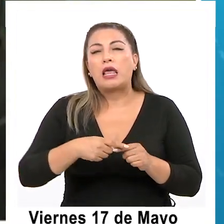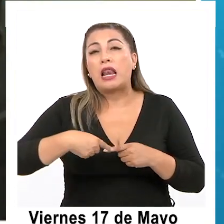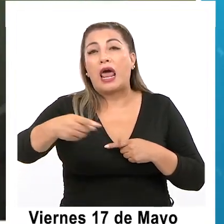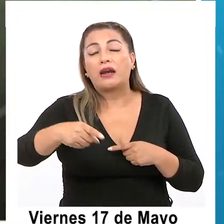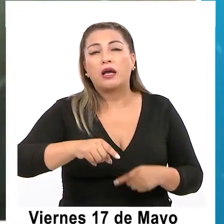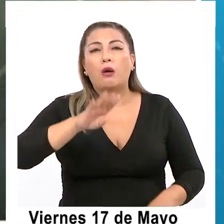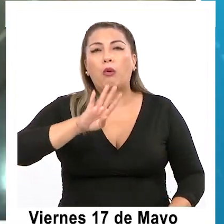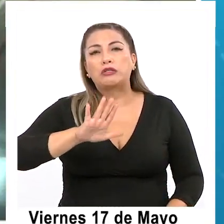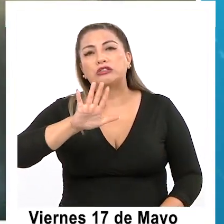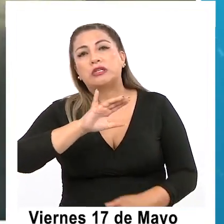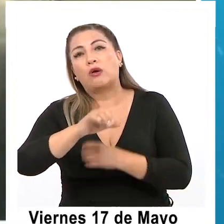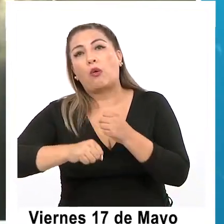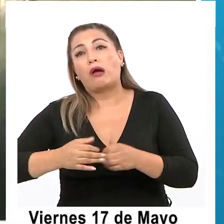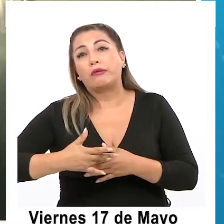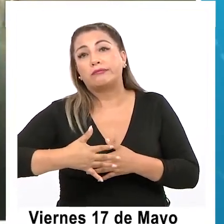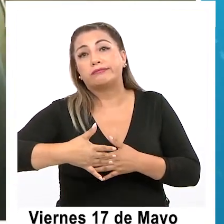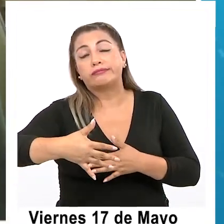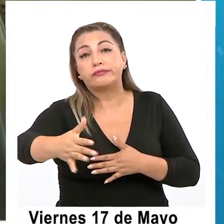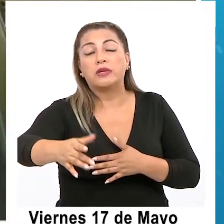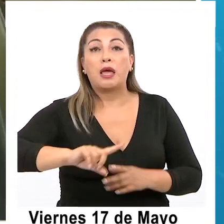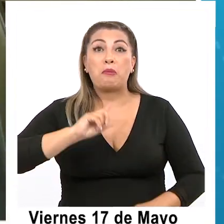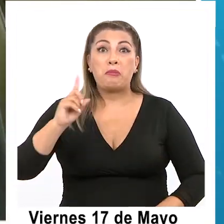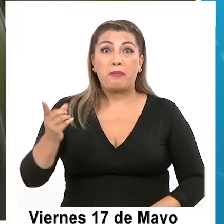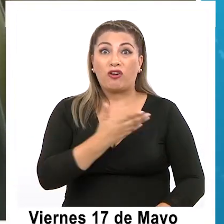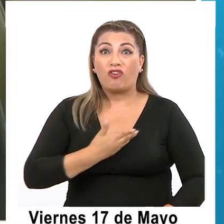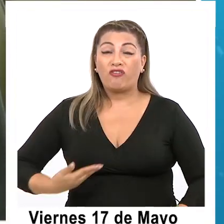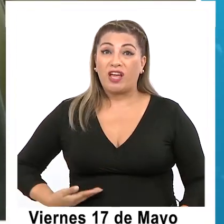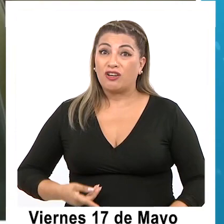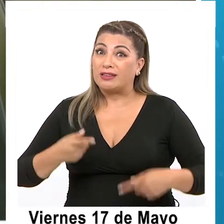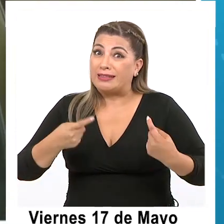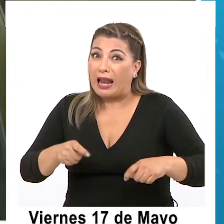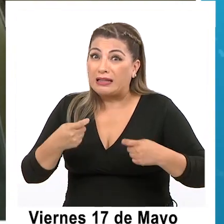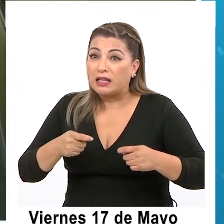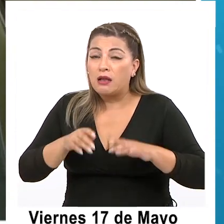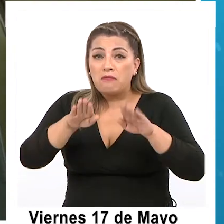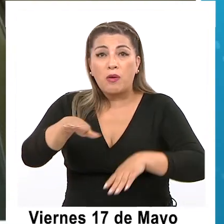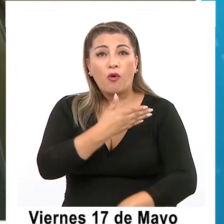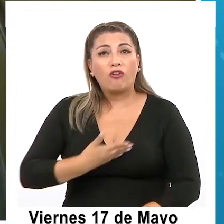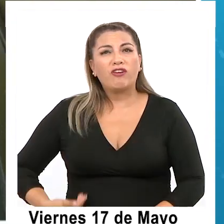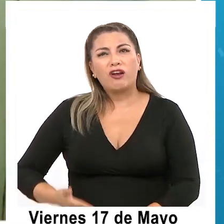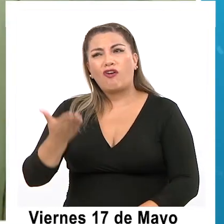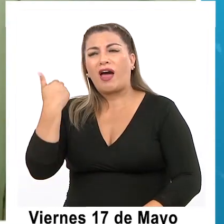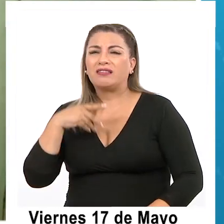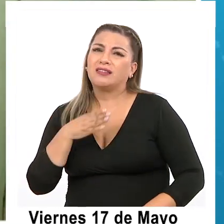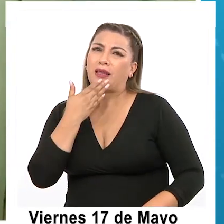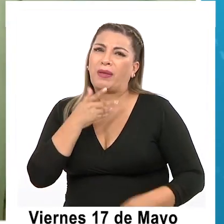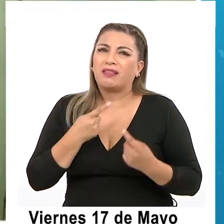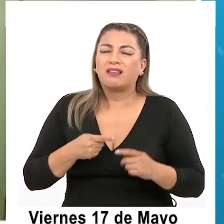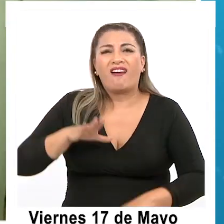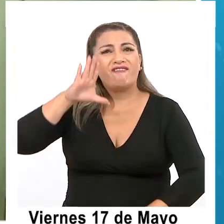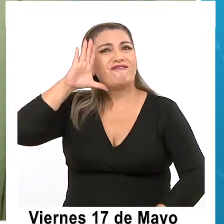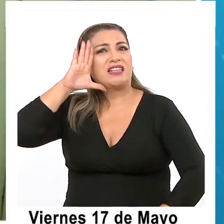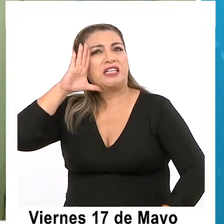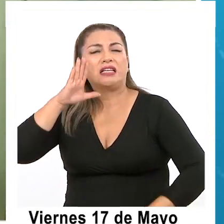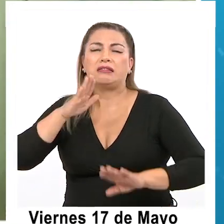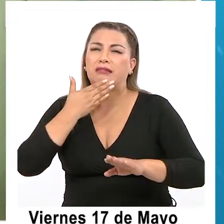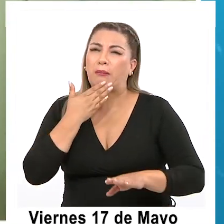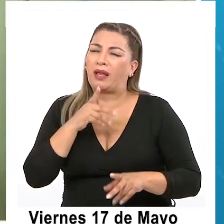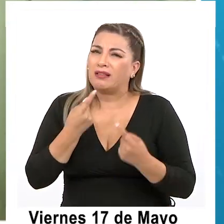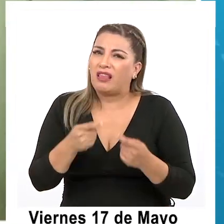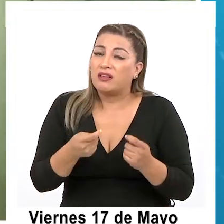más años. Y no olvidemos que no es este el primer gobierno que lo ha intentado. El gobierno anterior lo intentó, el gobierno de la presidenta Bachelet también lo intentó